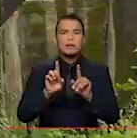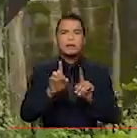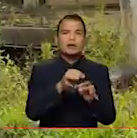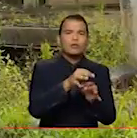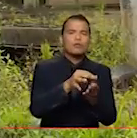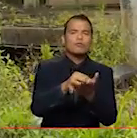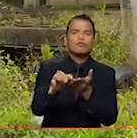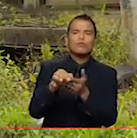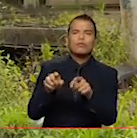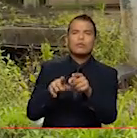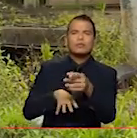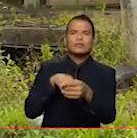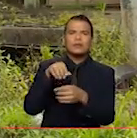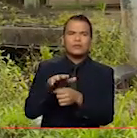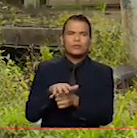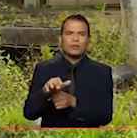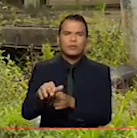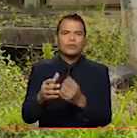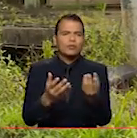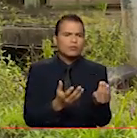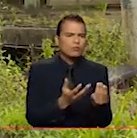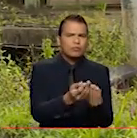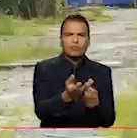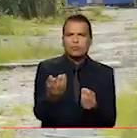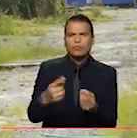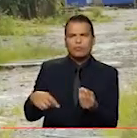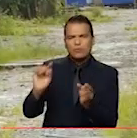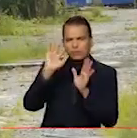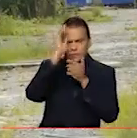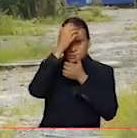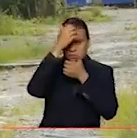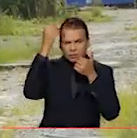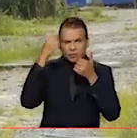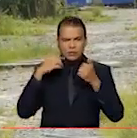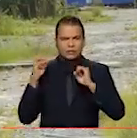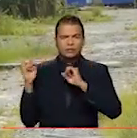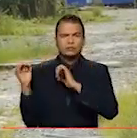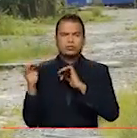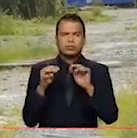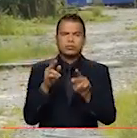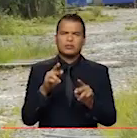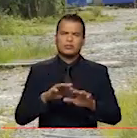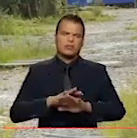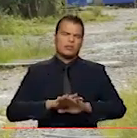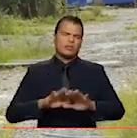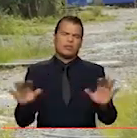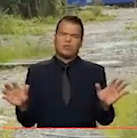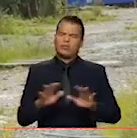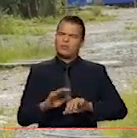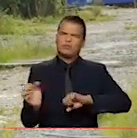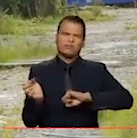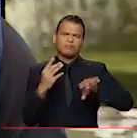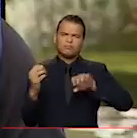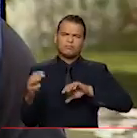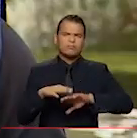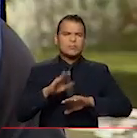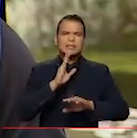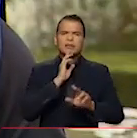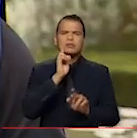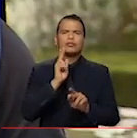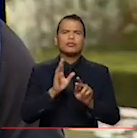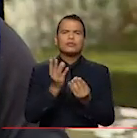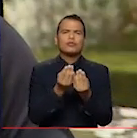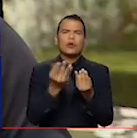los enfrentamientos constantes entre grupos al margen de la ley generan nuevamente desplazamientos de grupos étnicos. Hoy tenemos